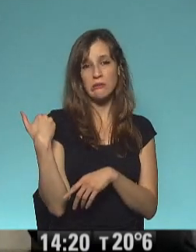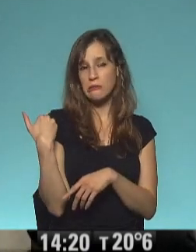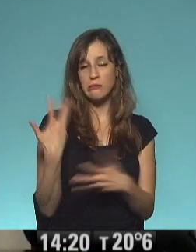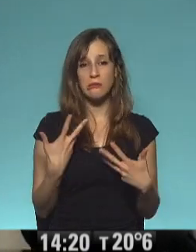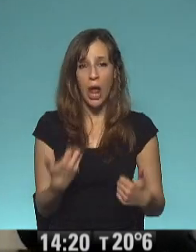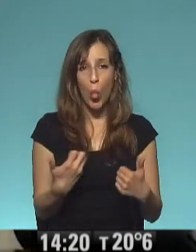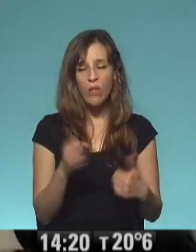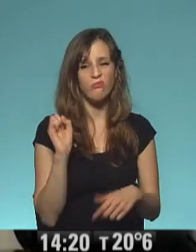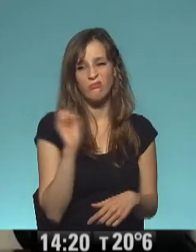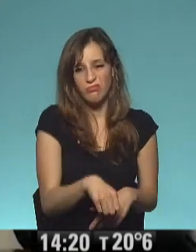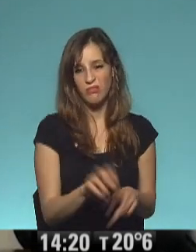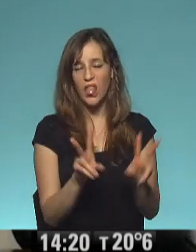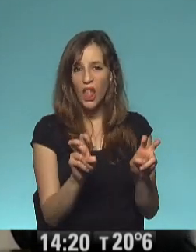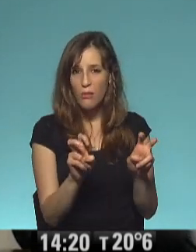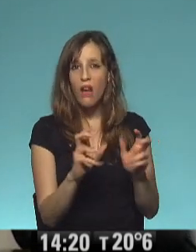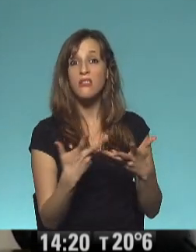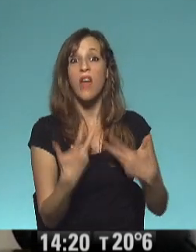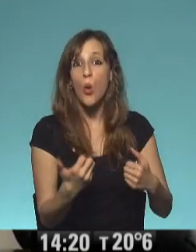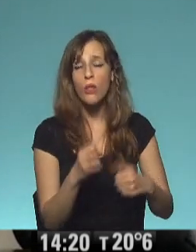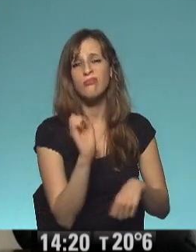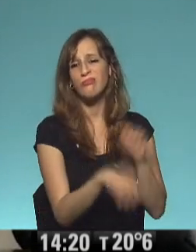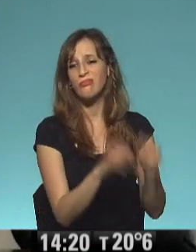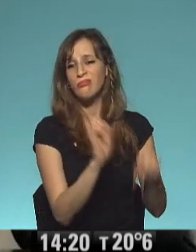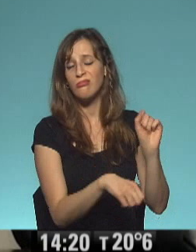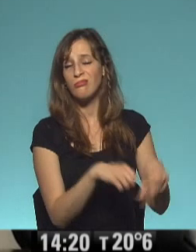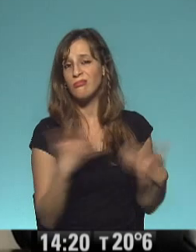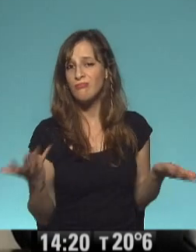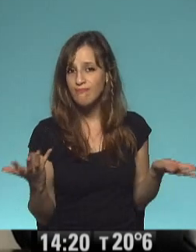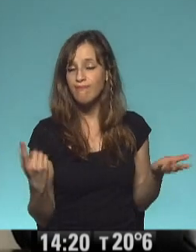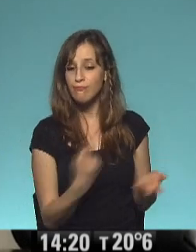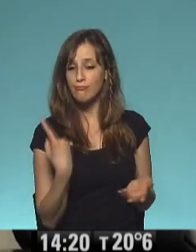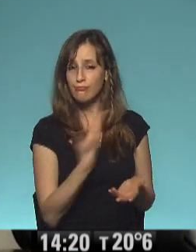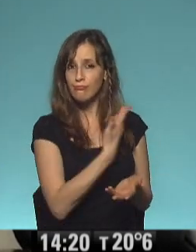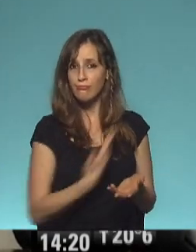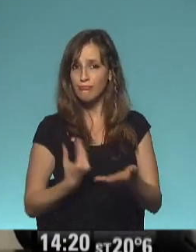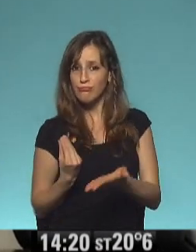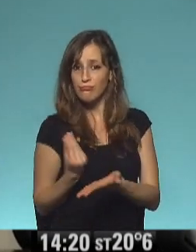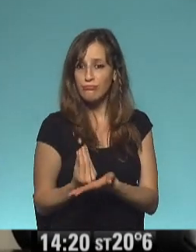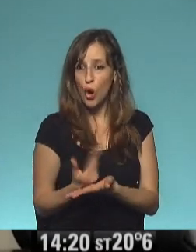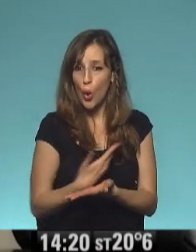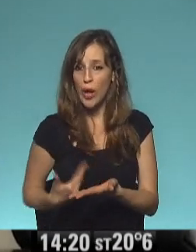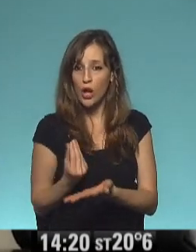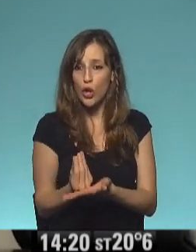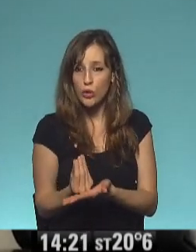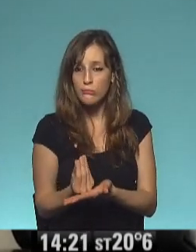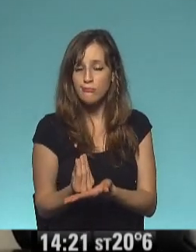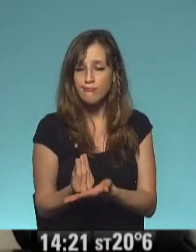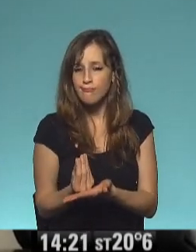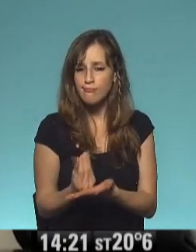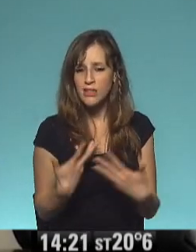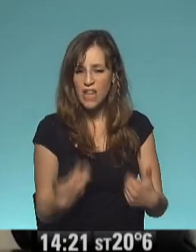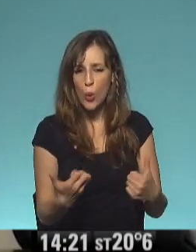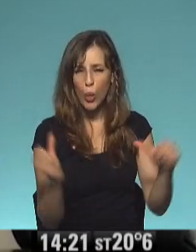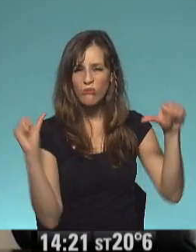Y bueno, no es que lo digo yo. Un día llegamos y encontramos cientos de miles de vacunas de sarampión en la